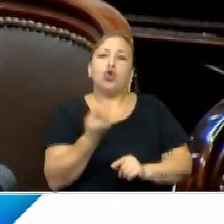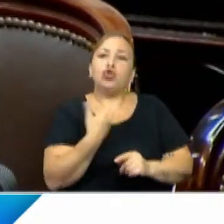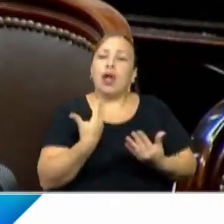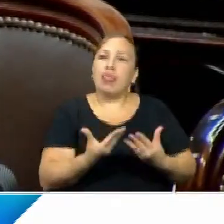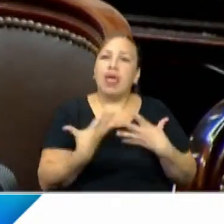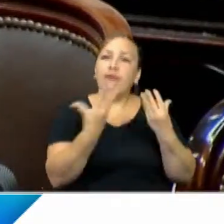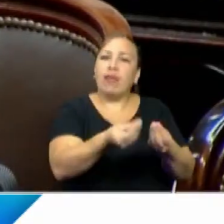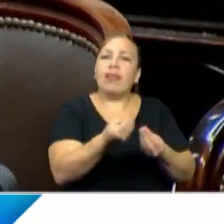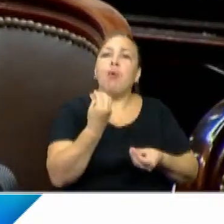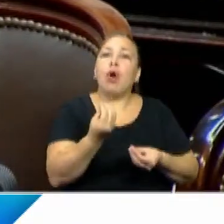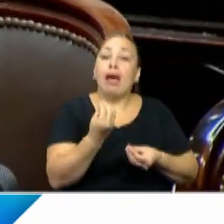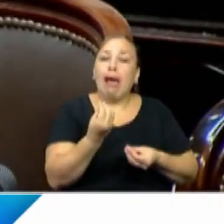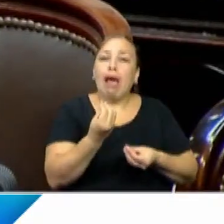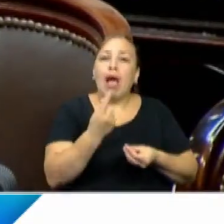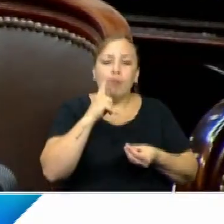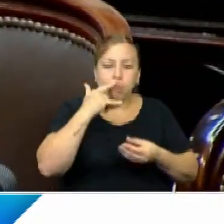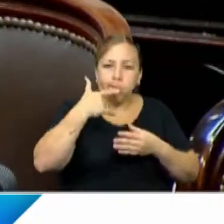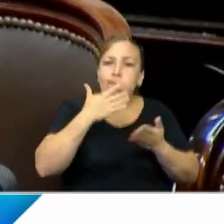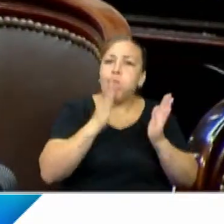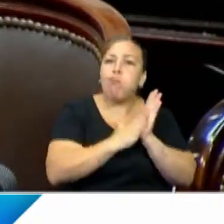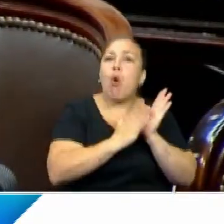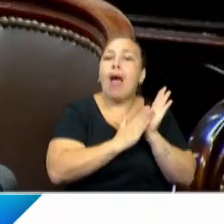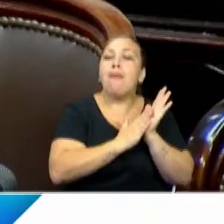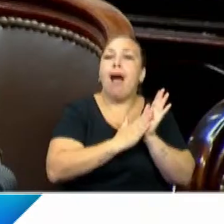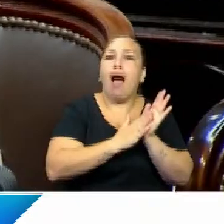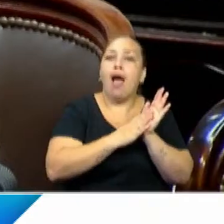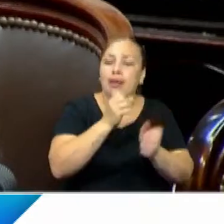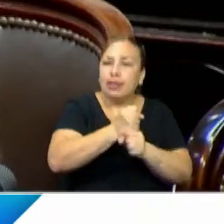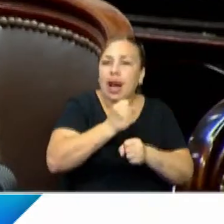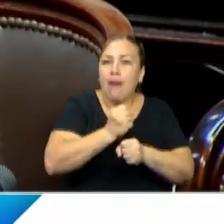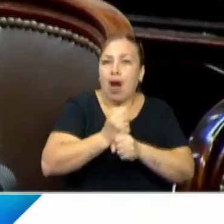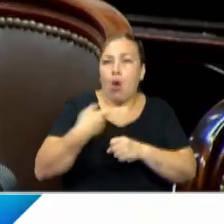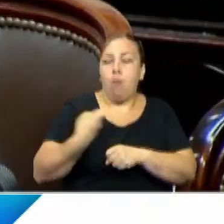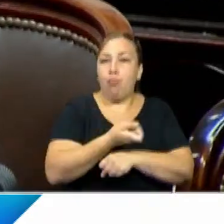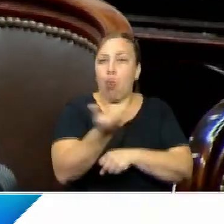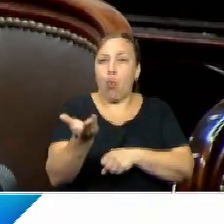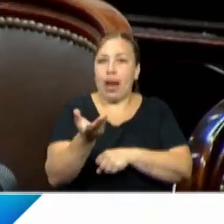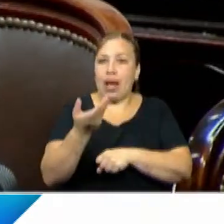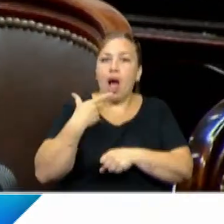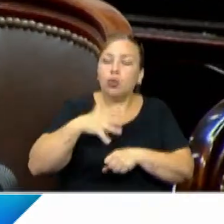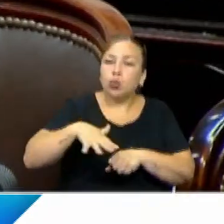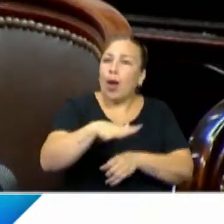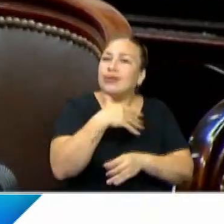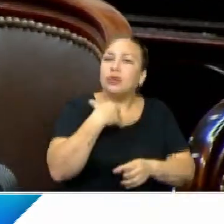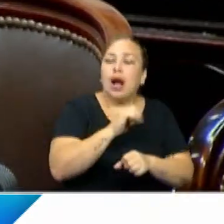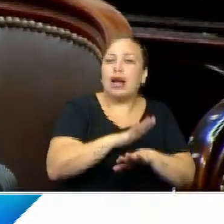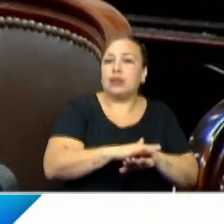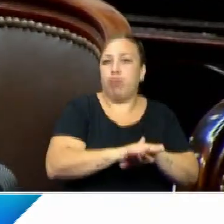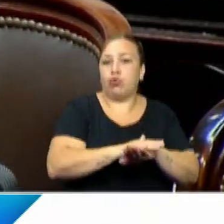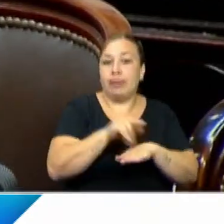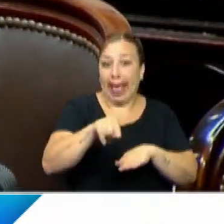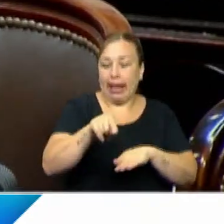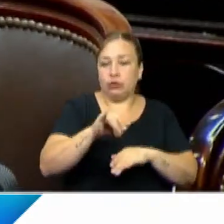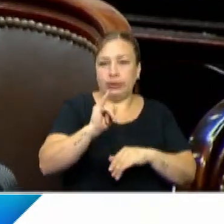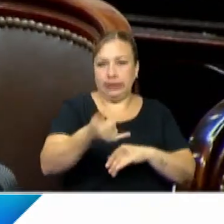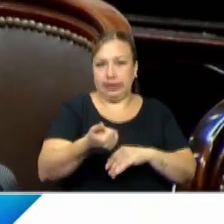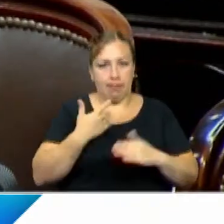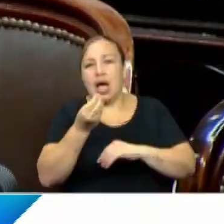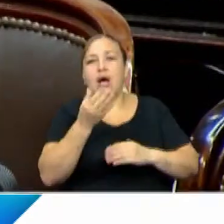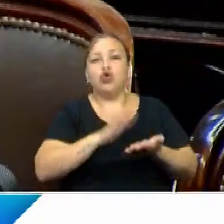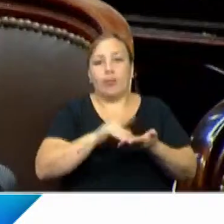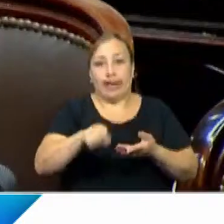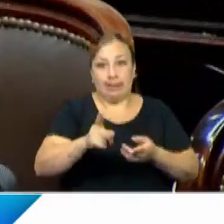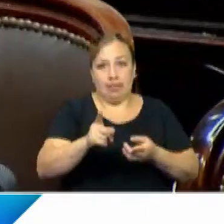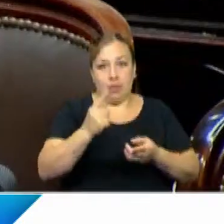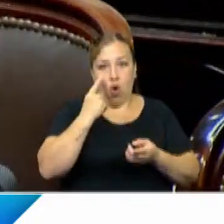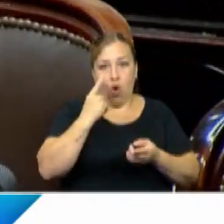la probidad en la gestión pública, en la función pública, porque eso es lo que debe primar. Como